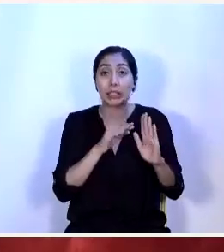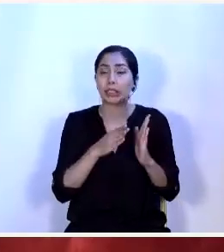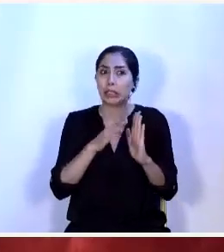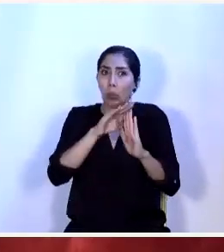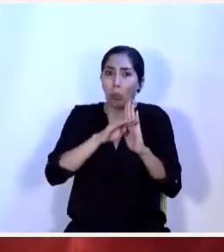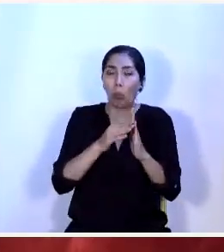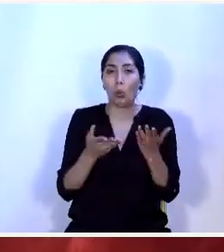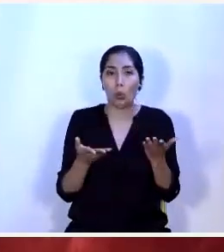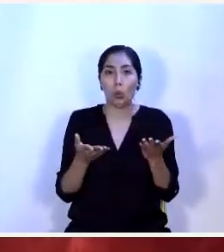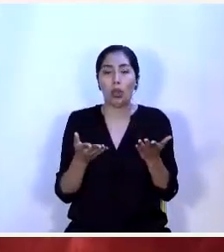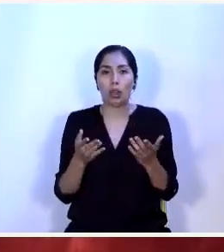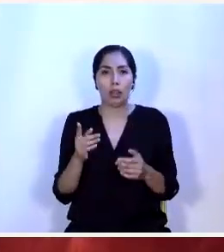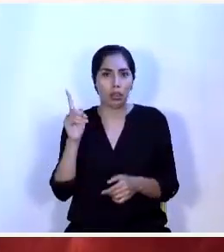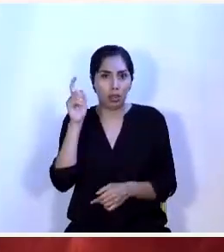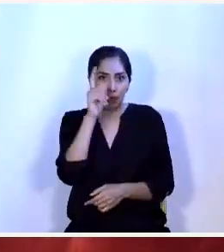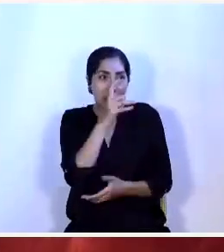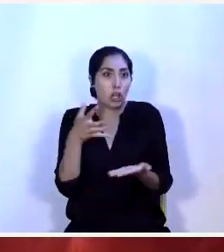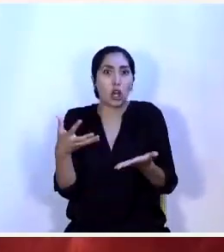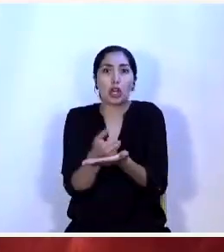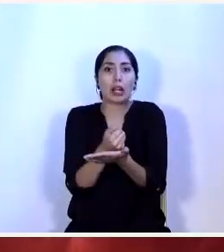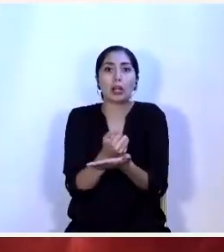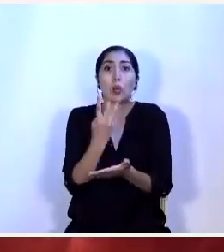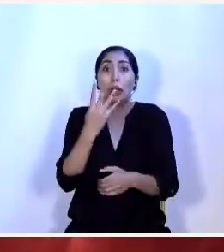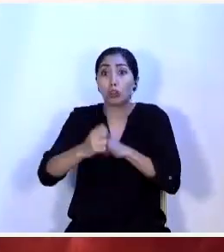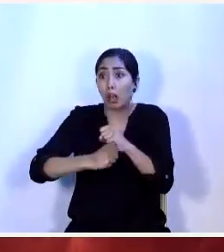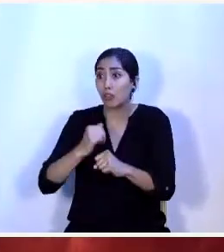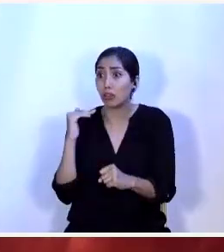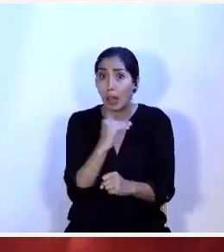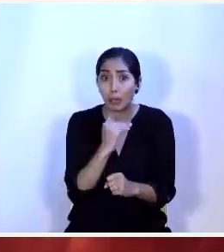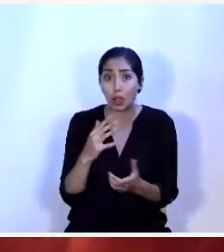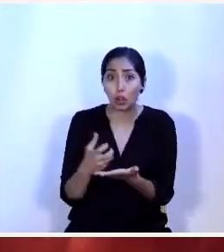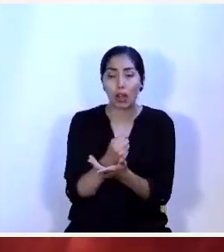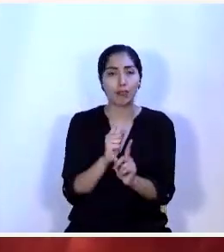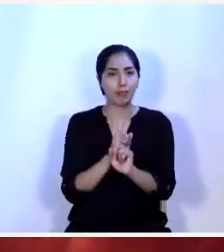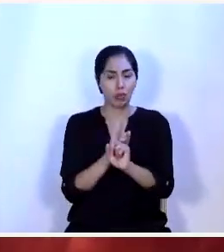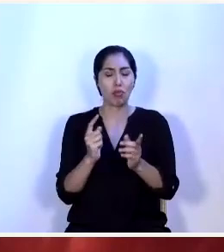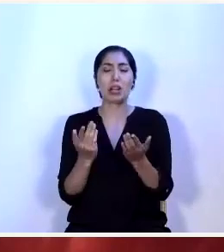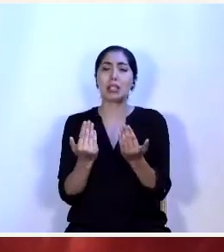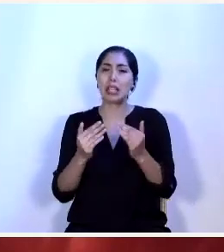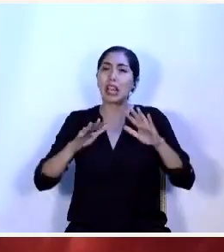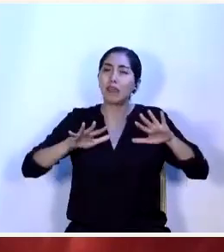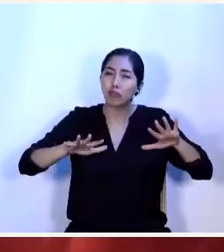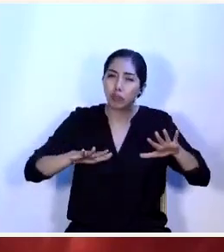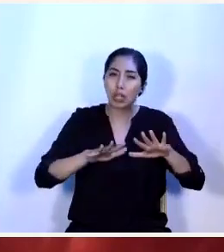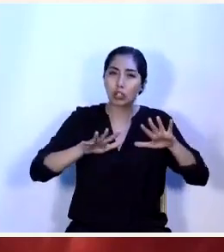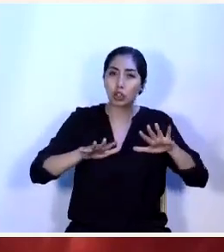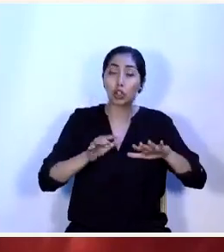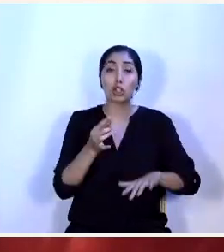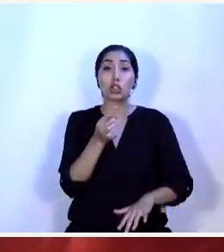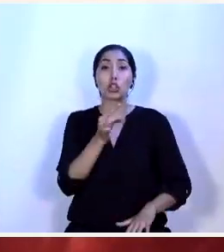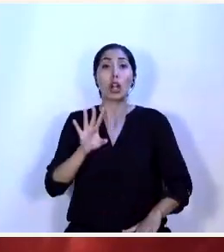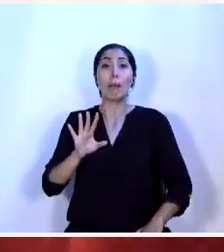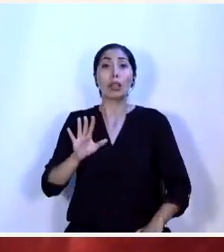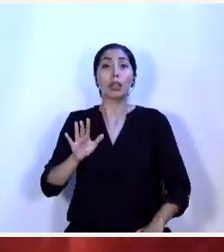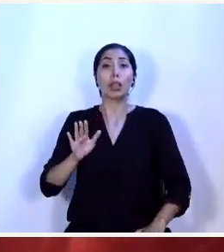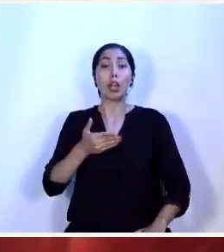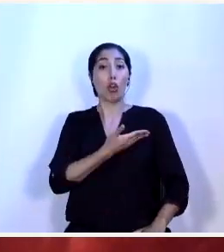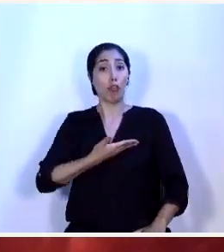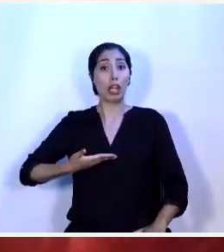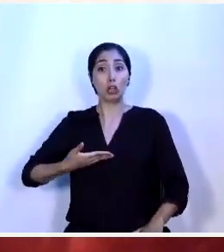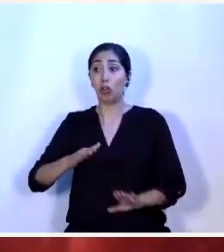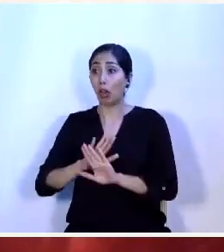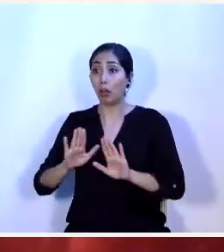viviendas, 650.000, no lo vamos a lograr en nuestros 4 años de gobierno. Y que, por lo tanto, se requiere un esfuerzo que vaya más allá del gobierno de turno. No puede ser un esfuerzo